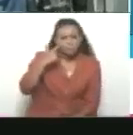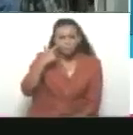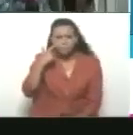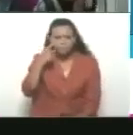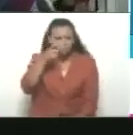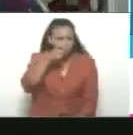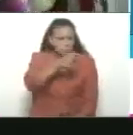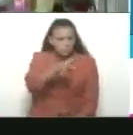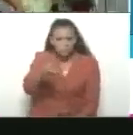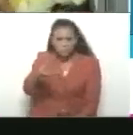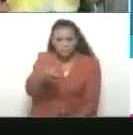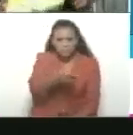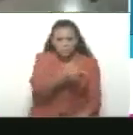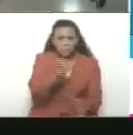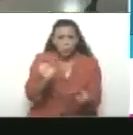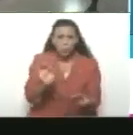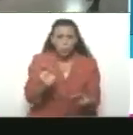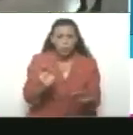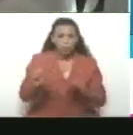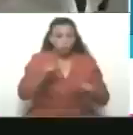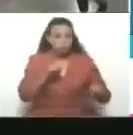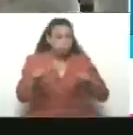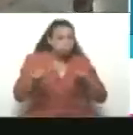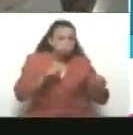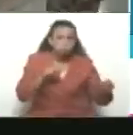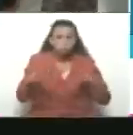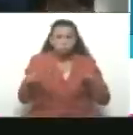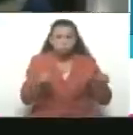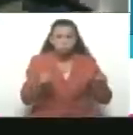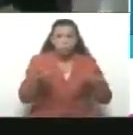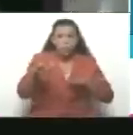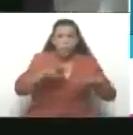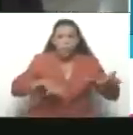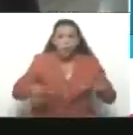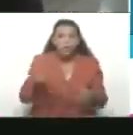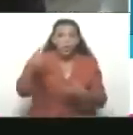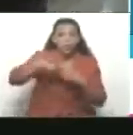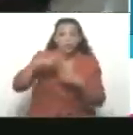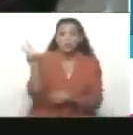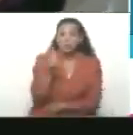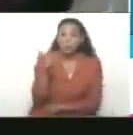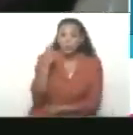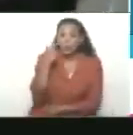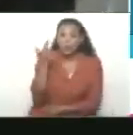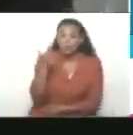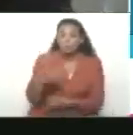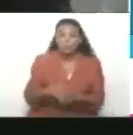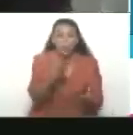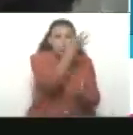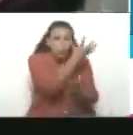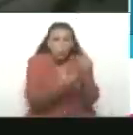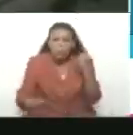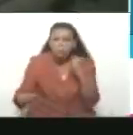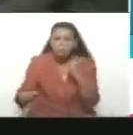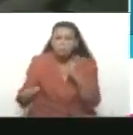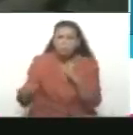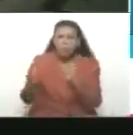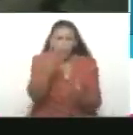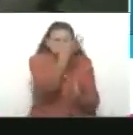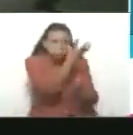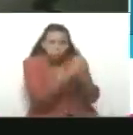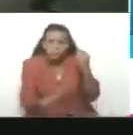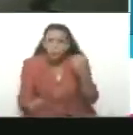de coyotes que se mueve en todos estos países Incluyendo a Venezuela una red de coyotes que se